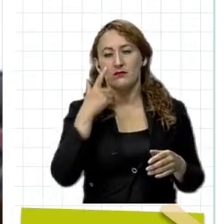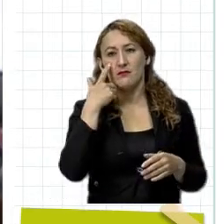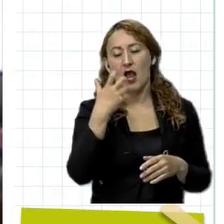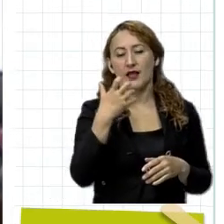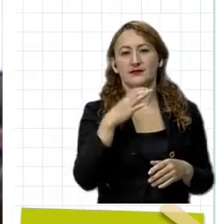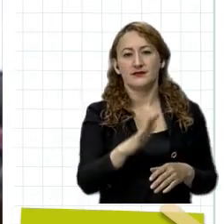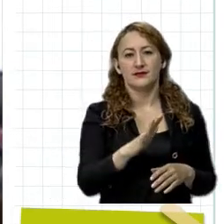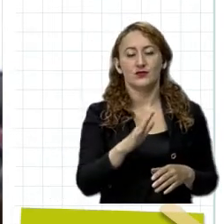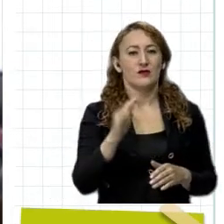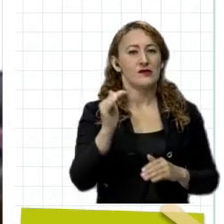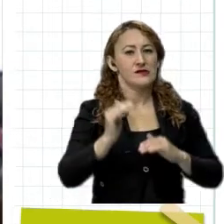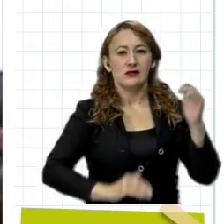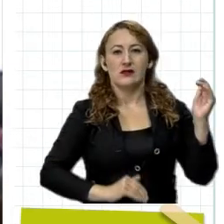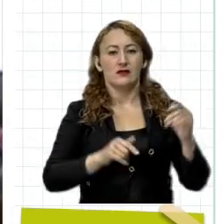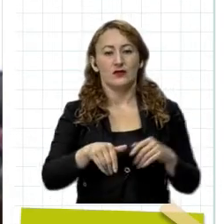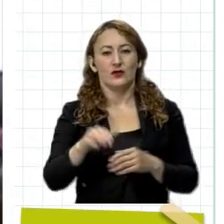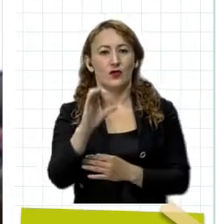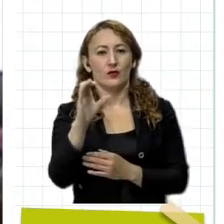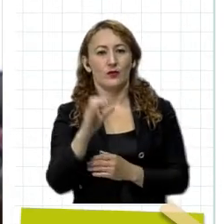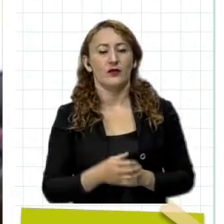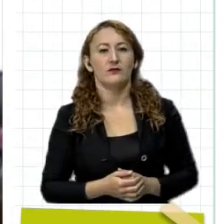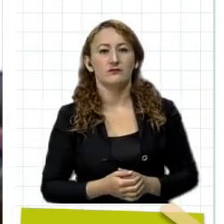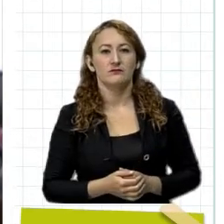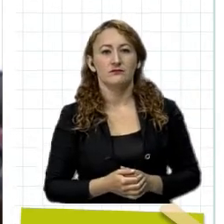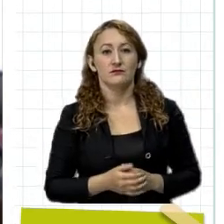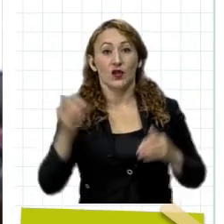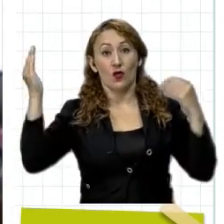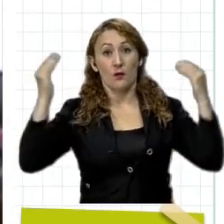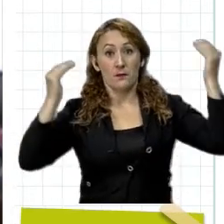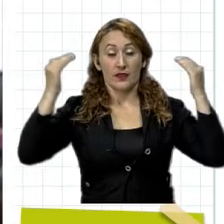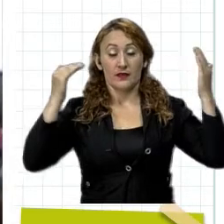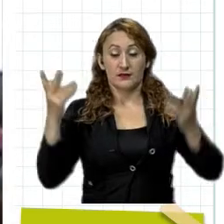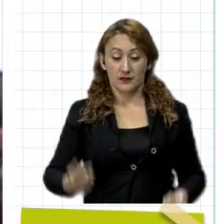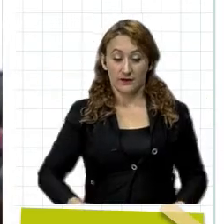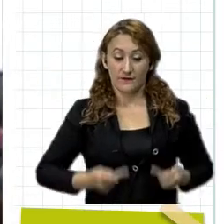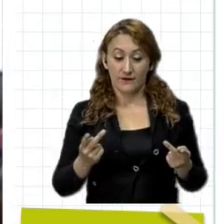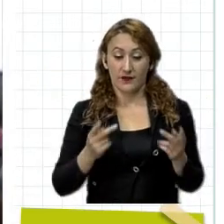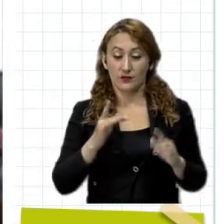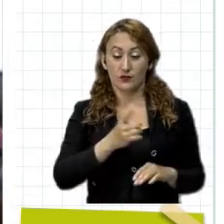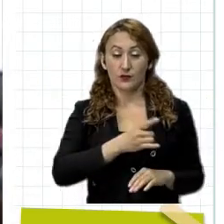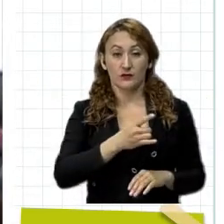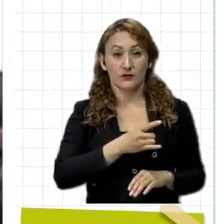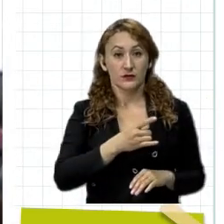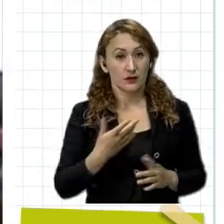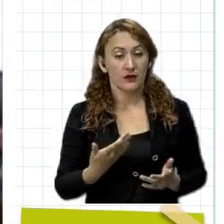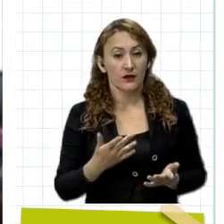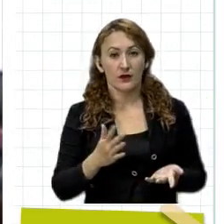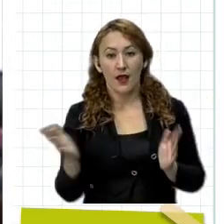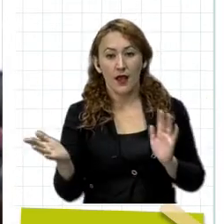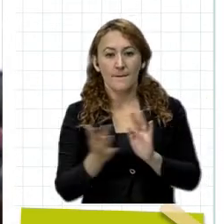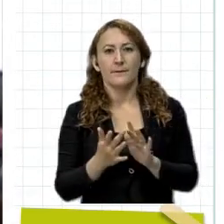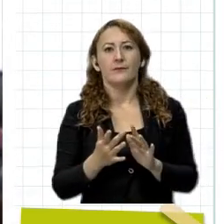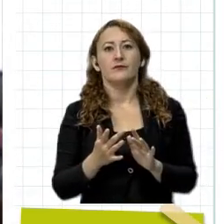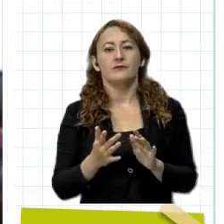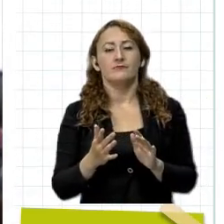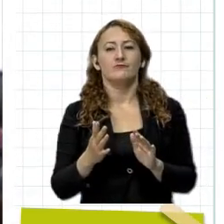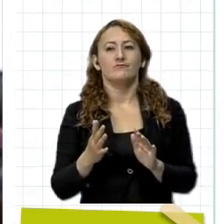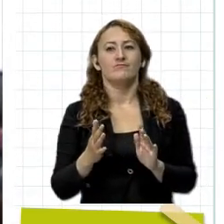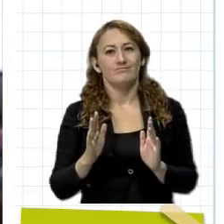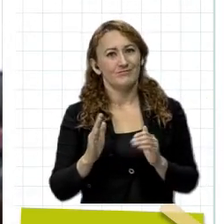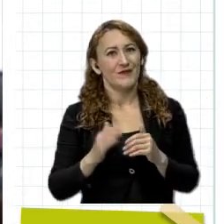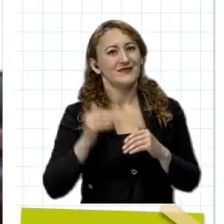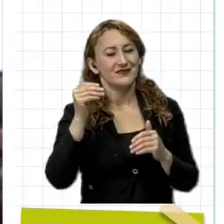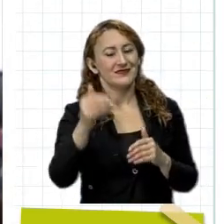sobresaliente de la inequidad en Colombia. Las competencias para la vida universitaria implican, más allá de tener un